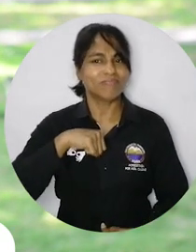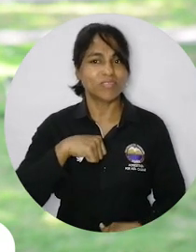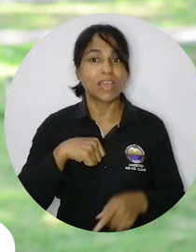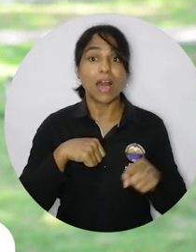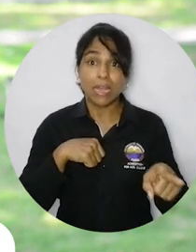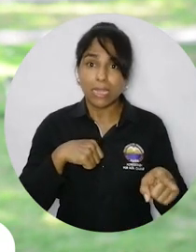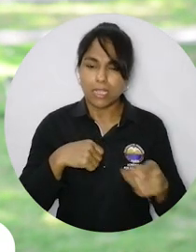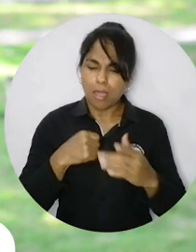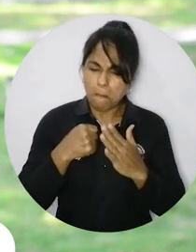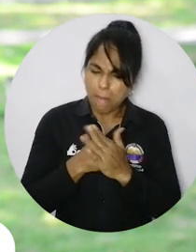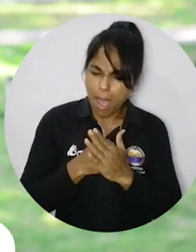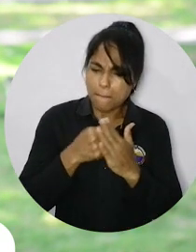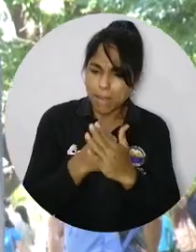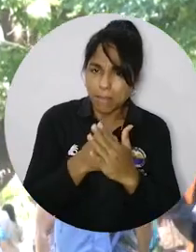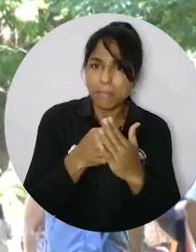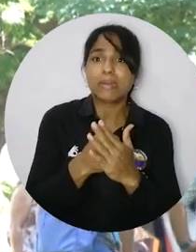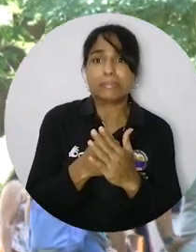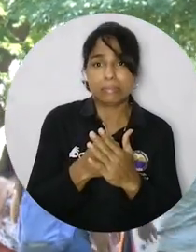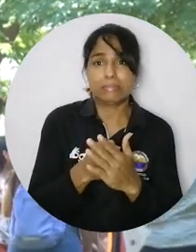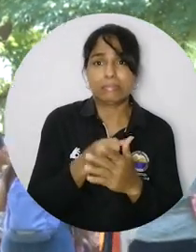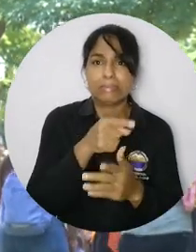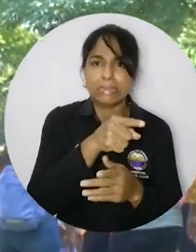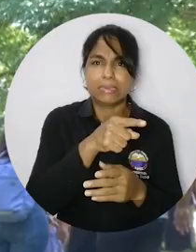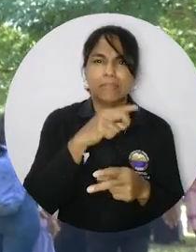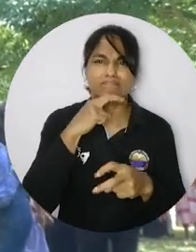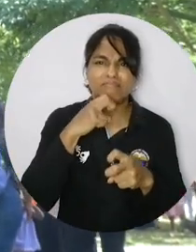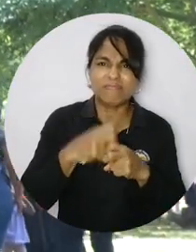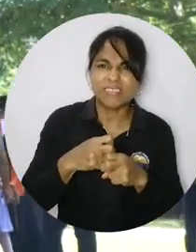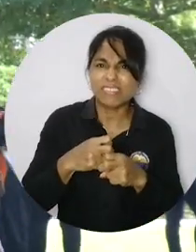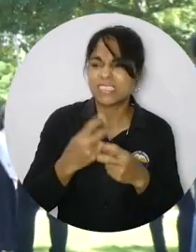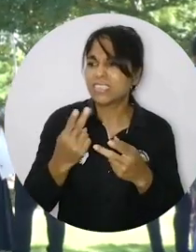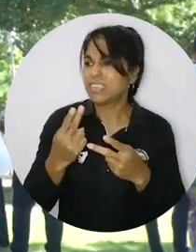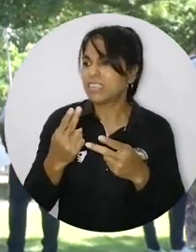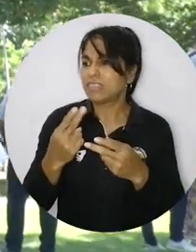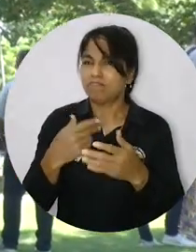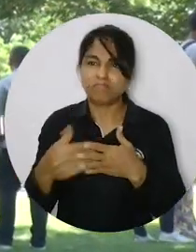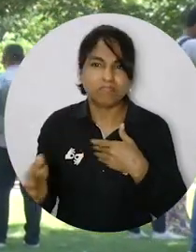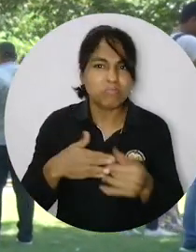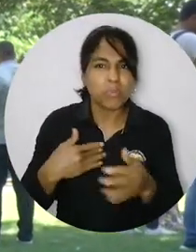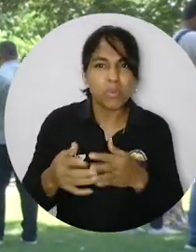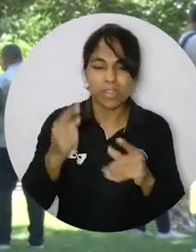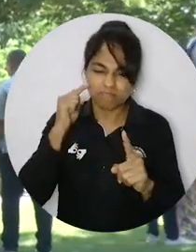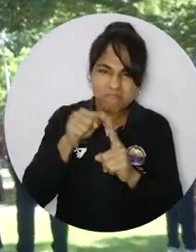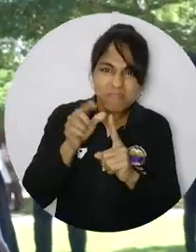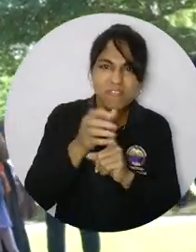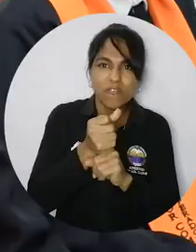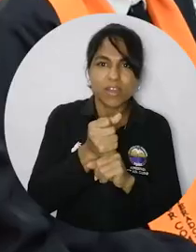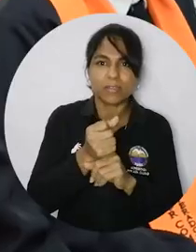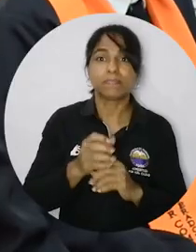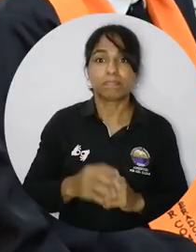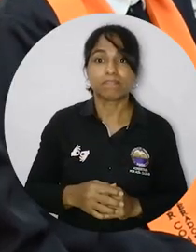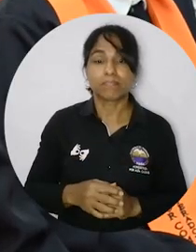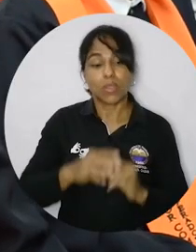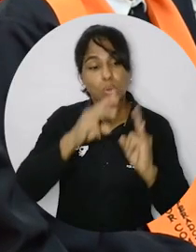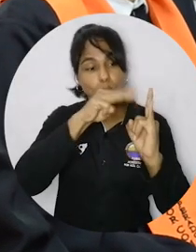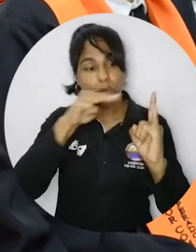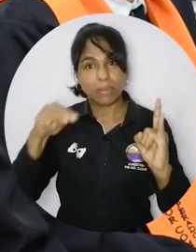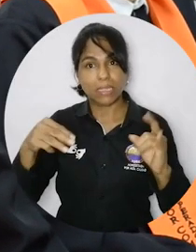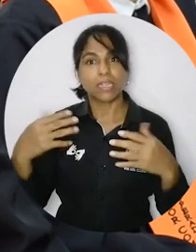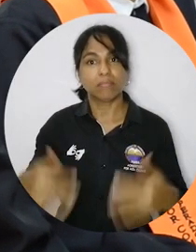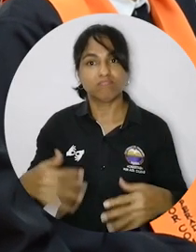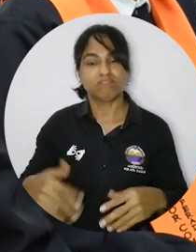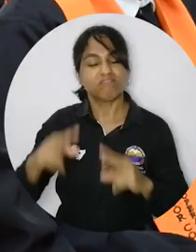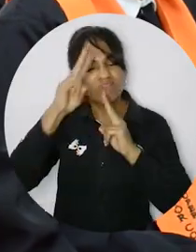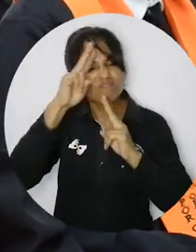es una persona perseverante sé que le costó mucho mucho lograr Este triunfo que tiene ahora para un Magdalena